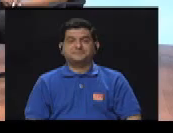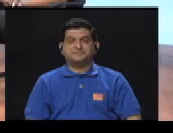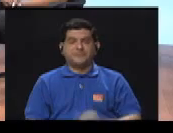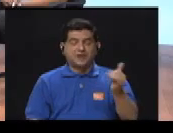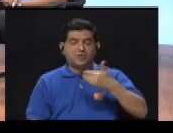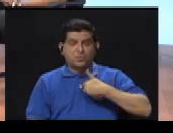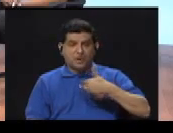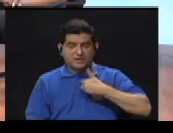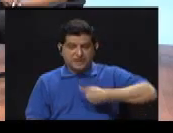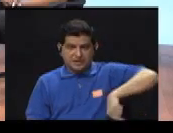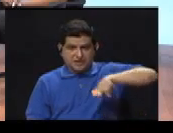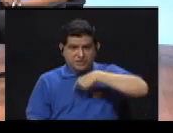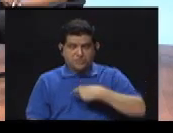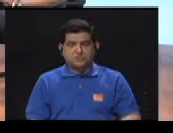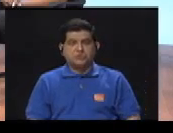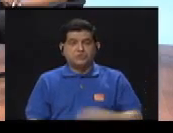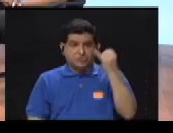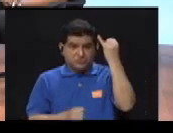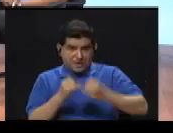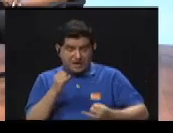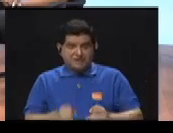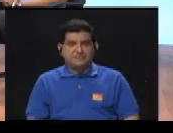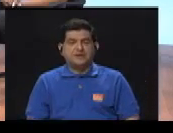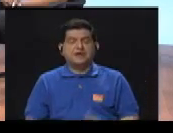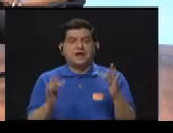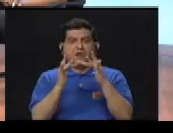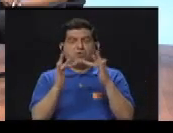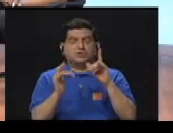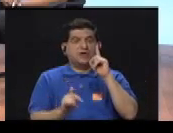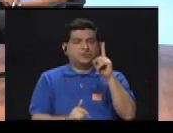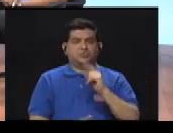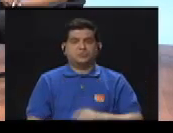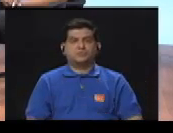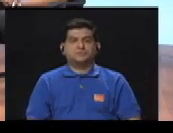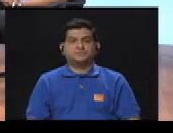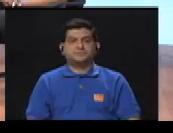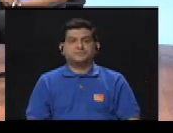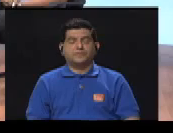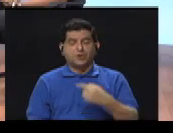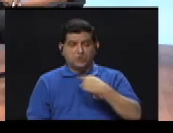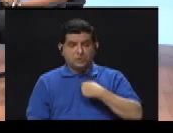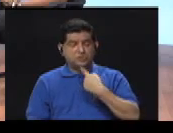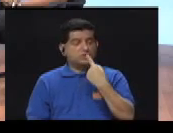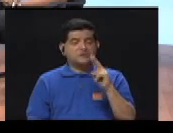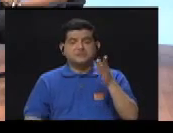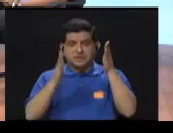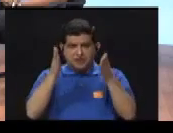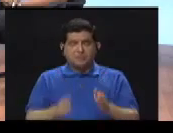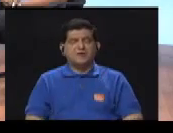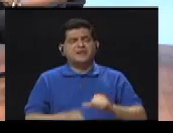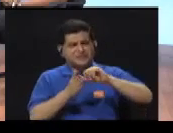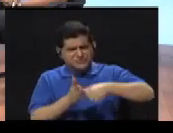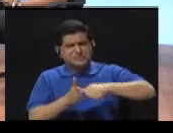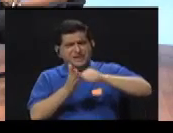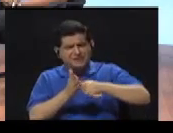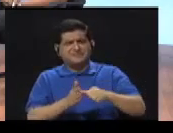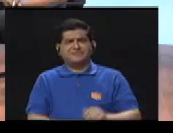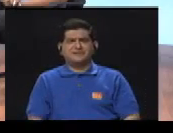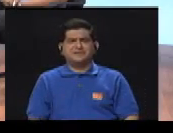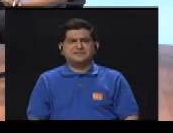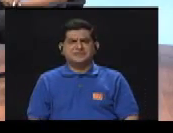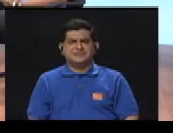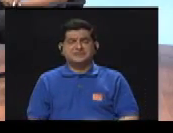Y igual al final logramos conseguir el contacto de uno, así que yo le voy a decir a mis compañeros que insistan